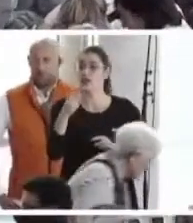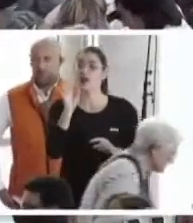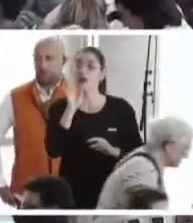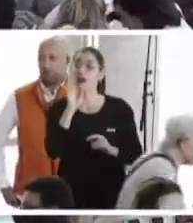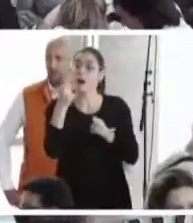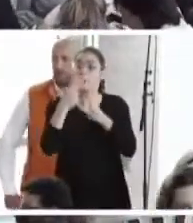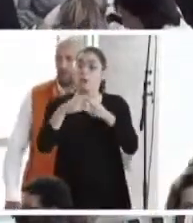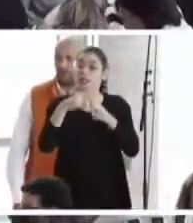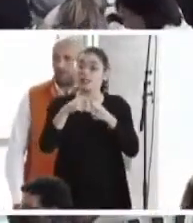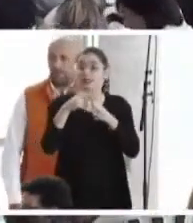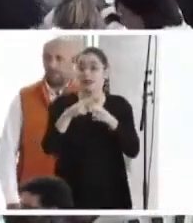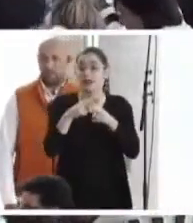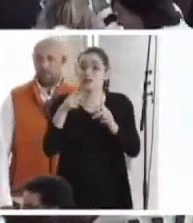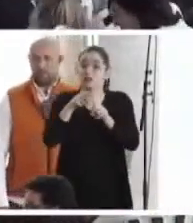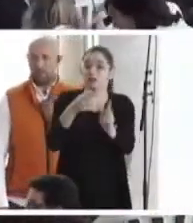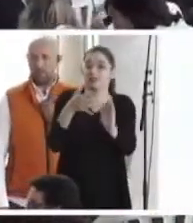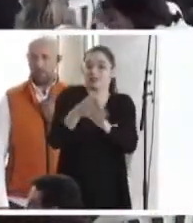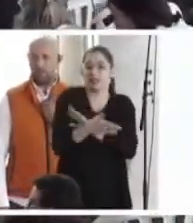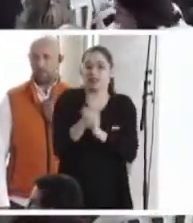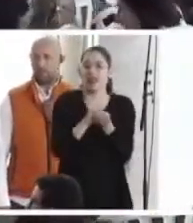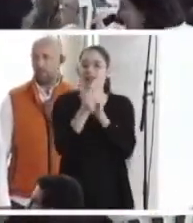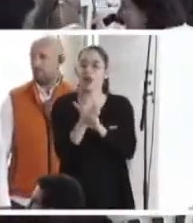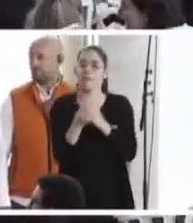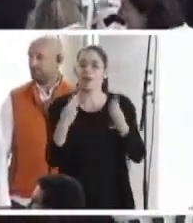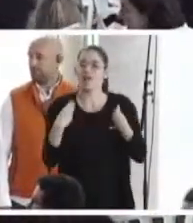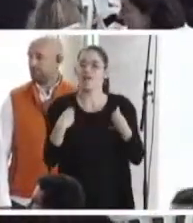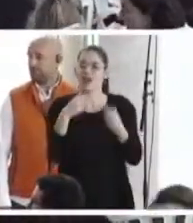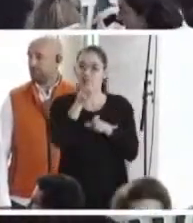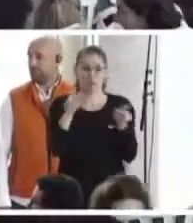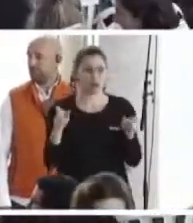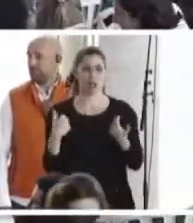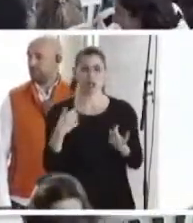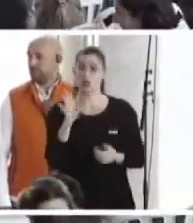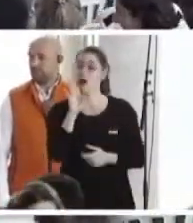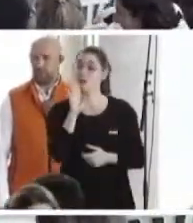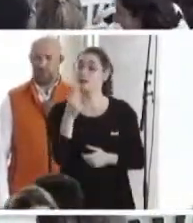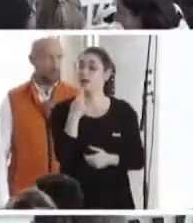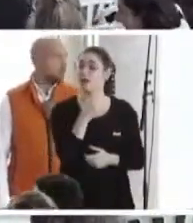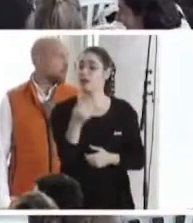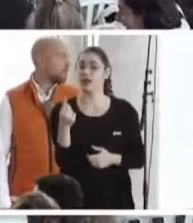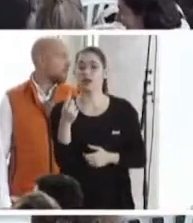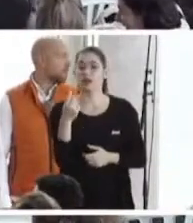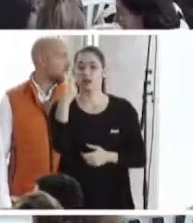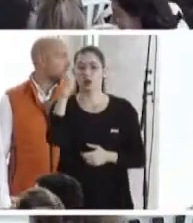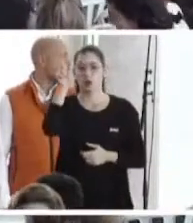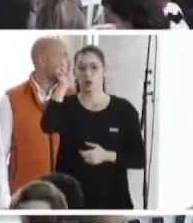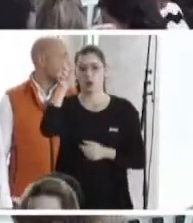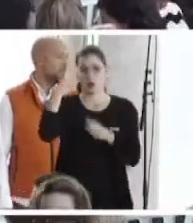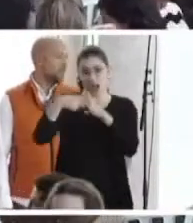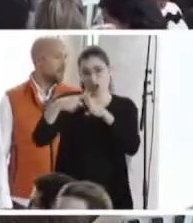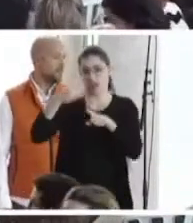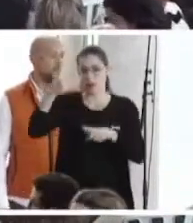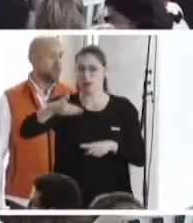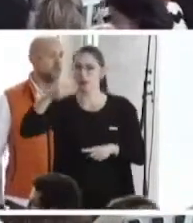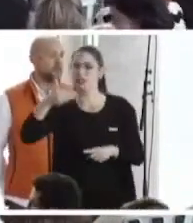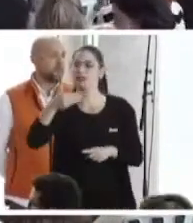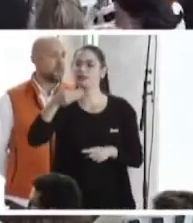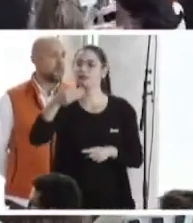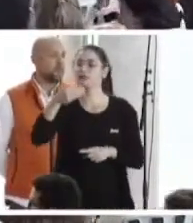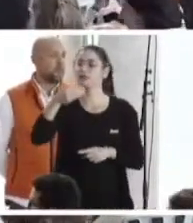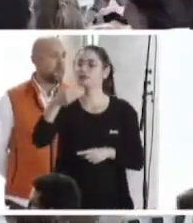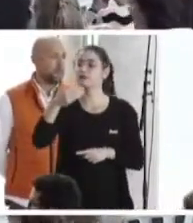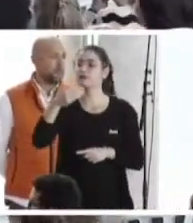obrero se ha reído en vuestra cara la persona a la que supuestamente entiendo que querías dejar súper mal para vuestros vídeos de YouTube y tal